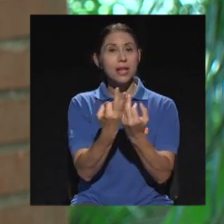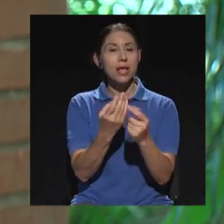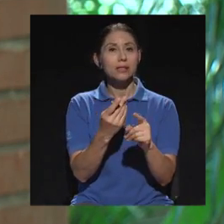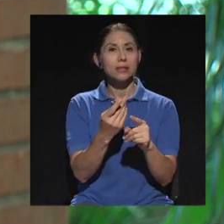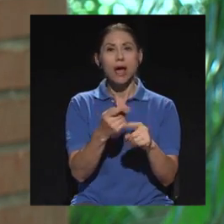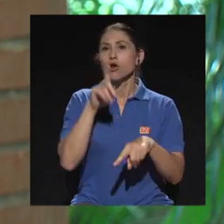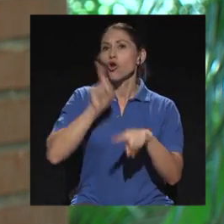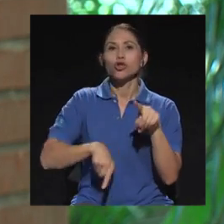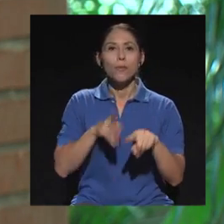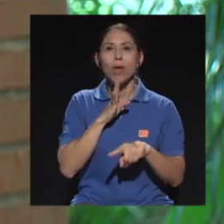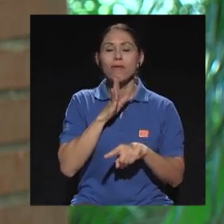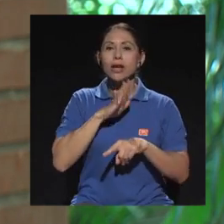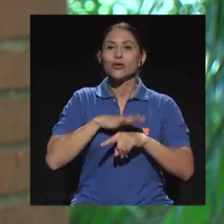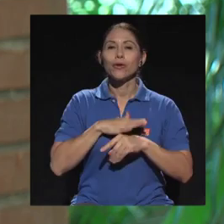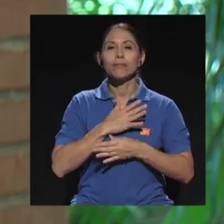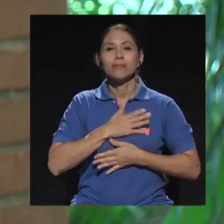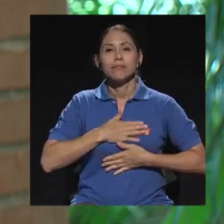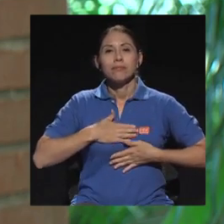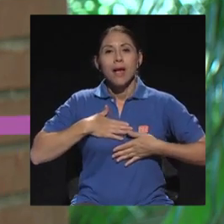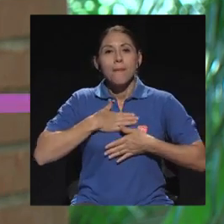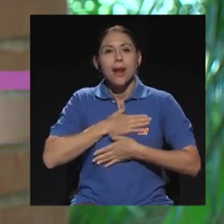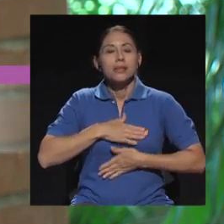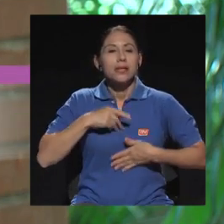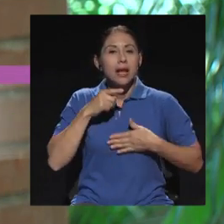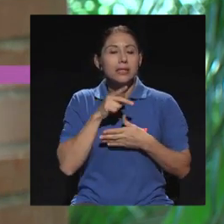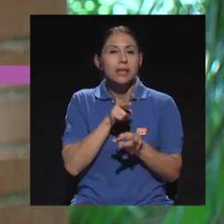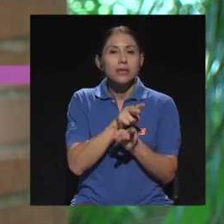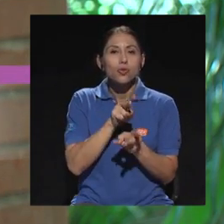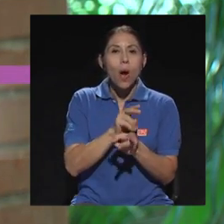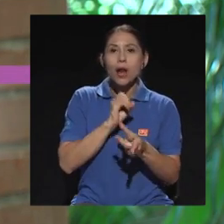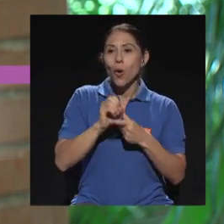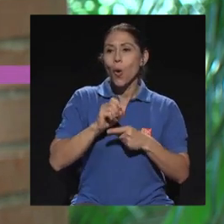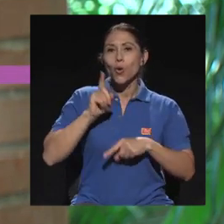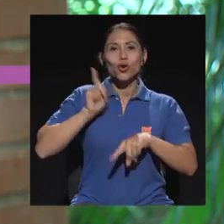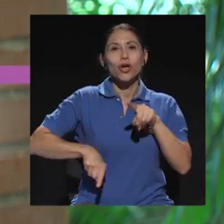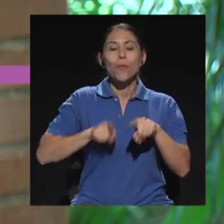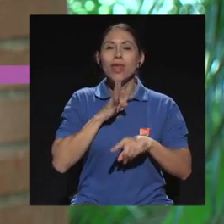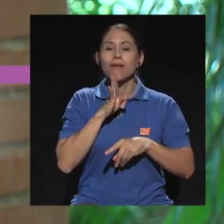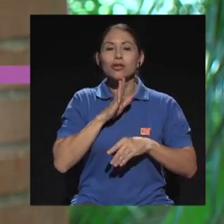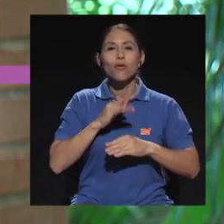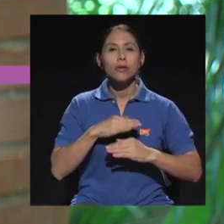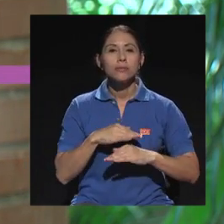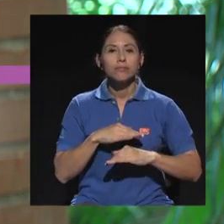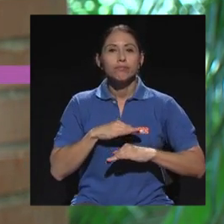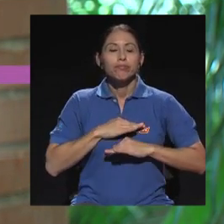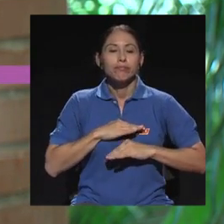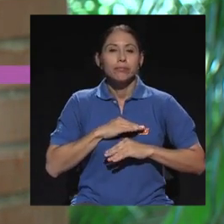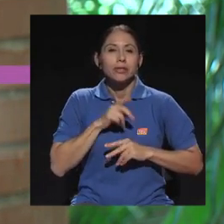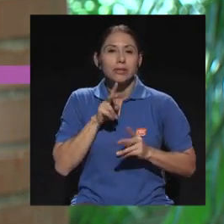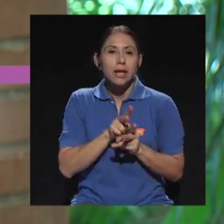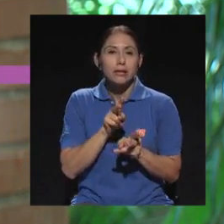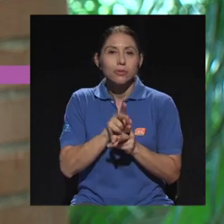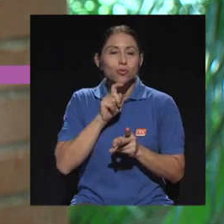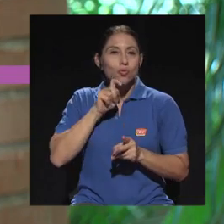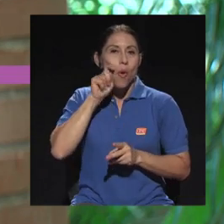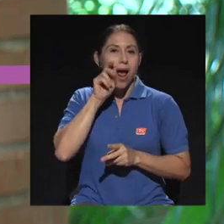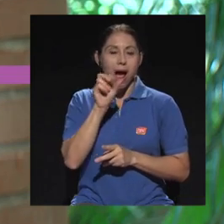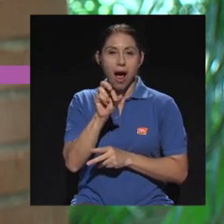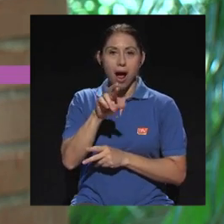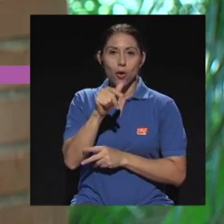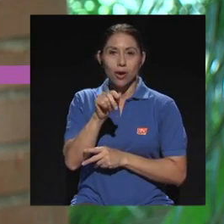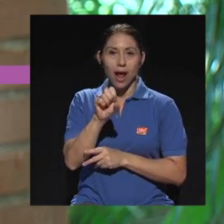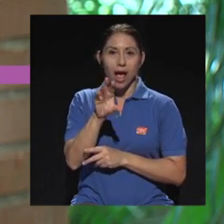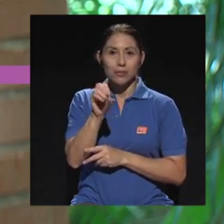puede hablar de placer sexual o no se puede hablar de orgasmo o no se puede... Todos esos temas que tal vez son más